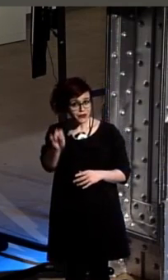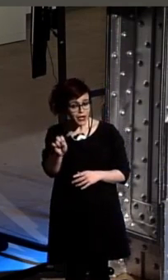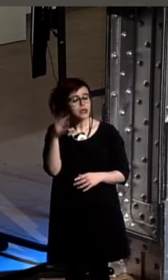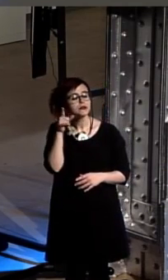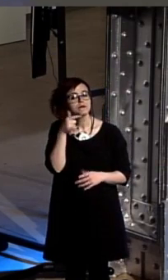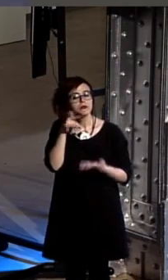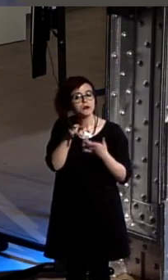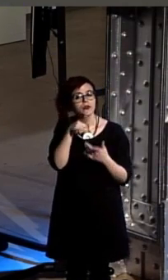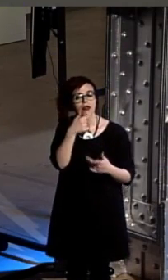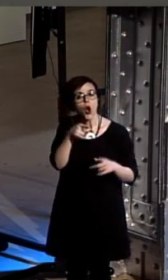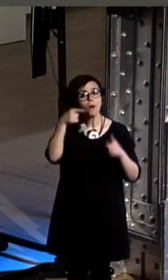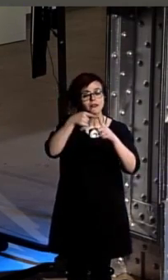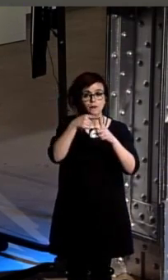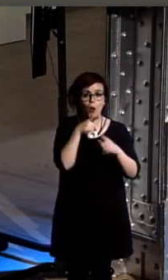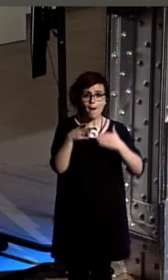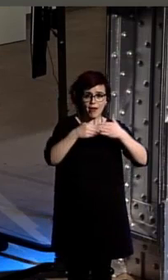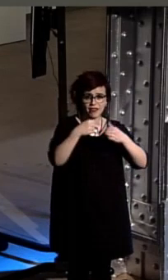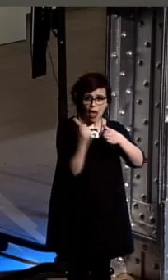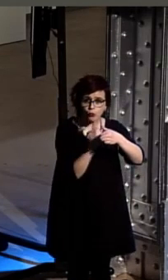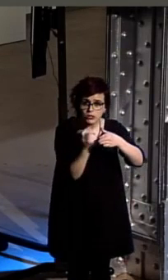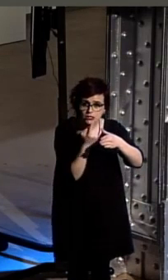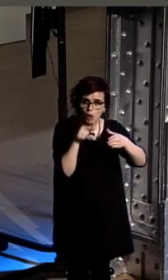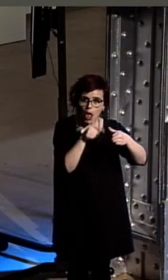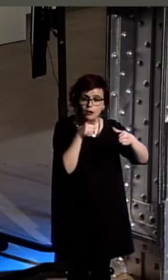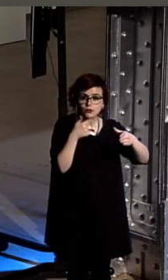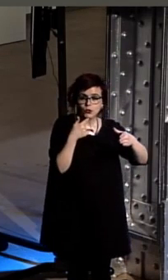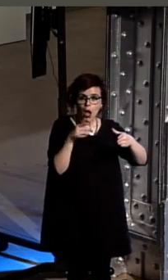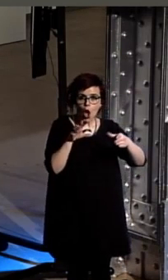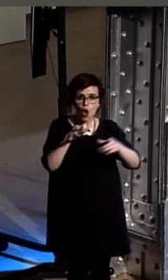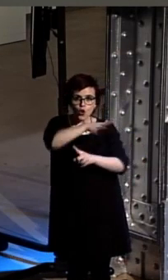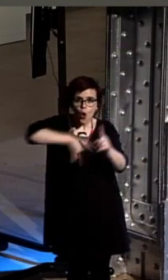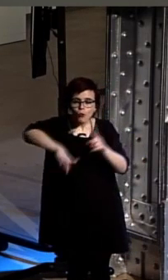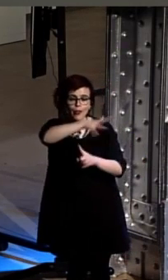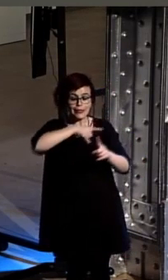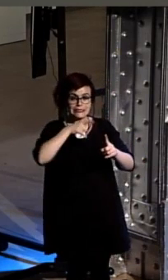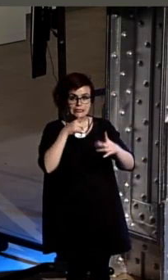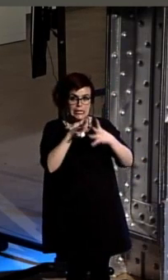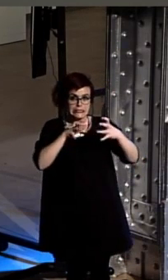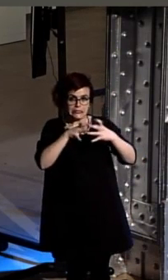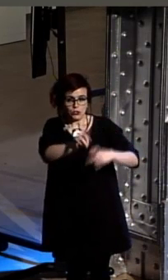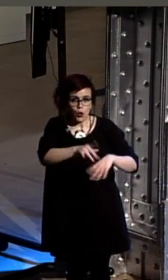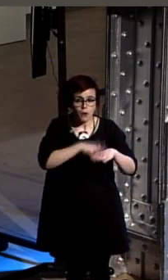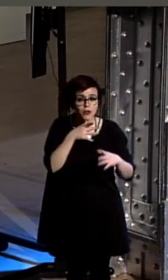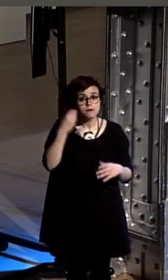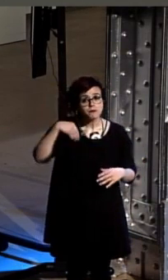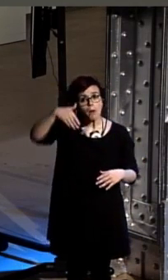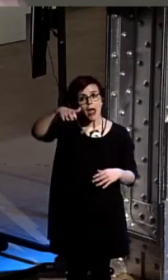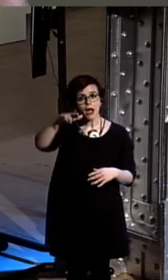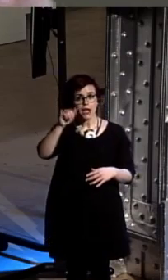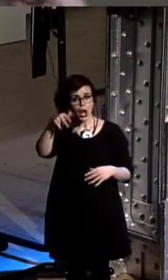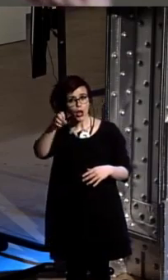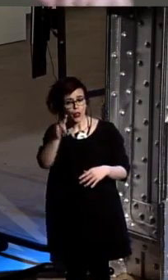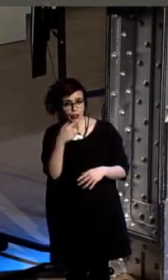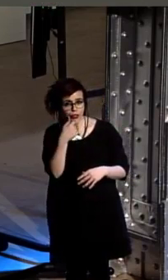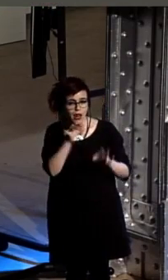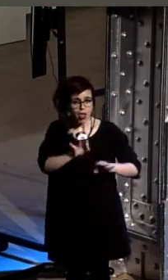de ayudar a pacientes autistas para que se les pudiera entender en la comunidad. Yo sé que Mariano ya menciona el autismo, pero hay otras herramientas. Hay otra